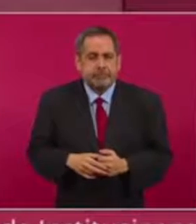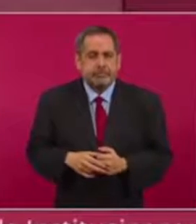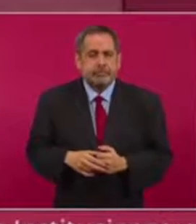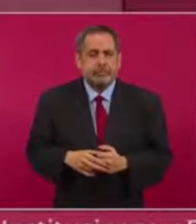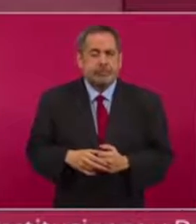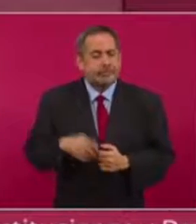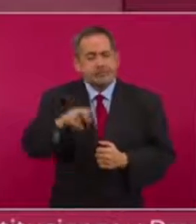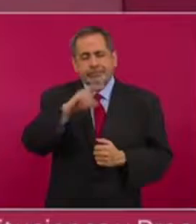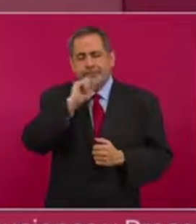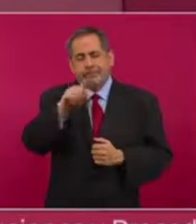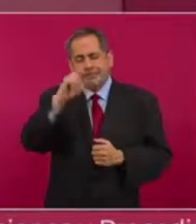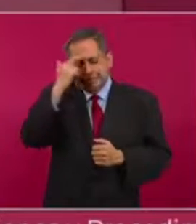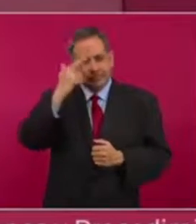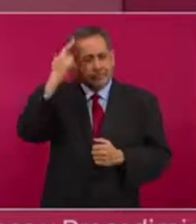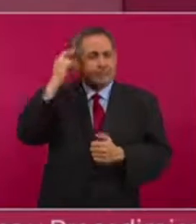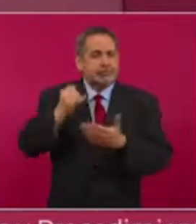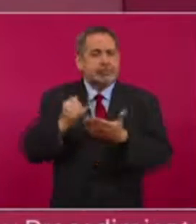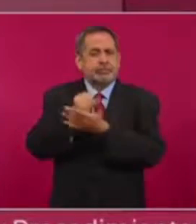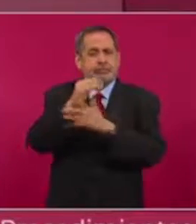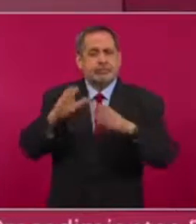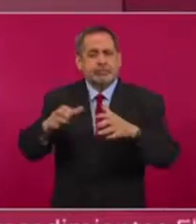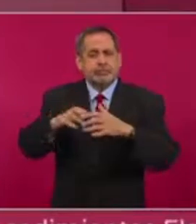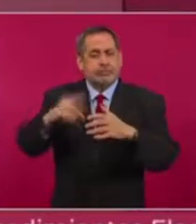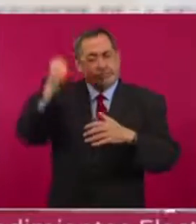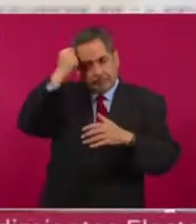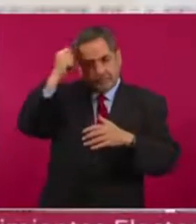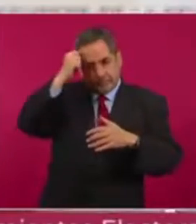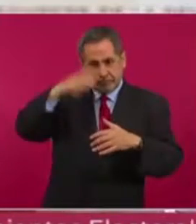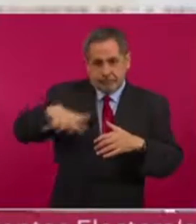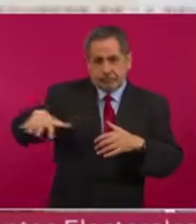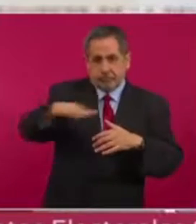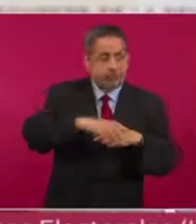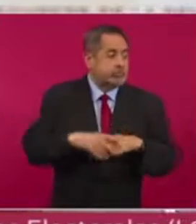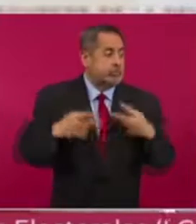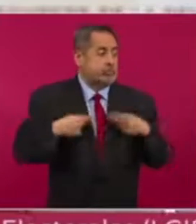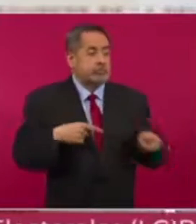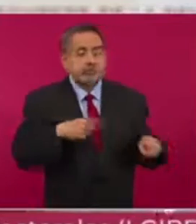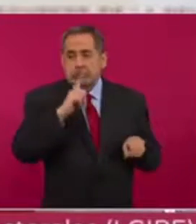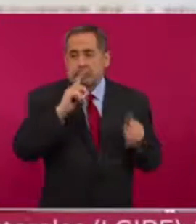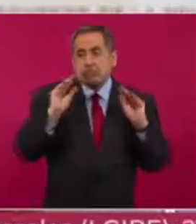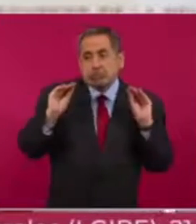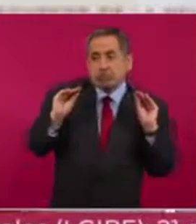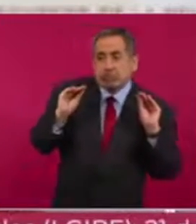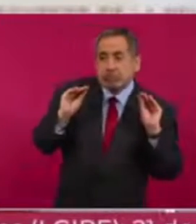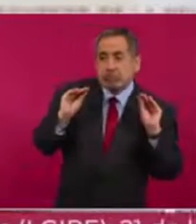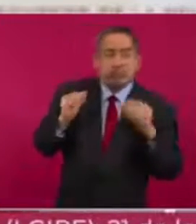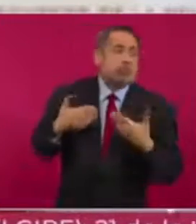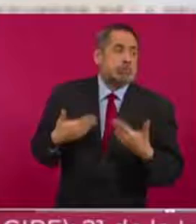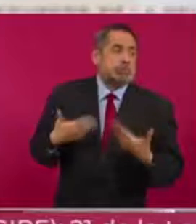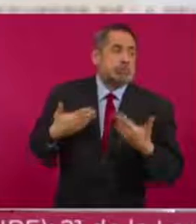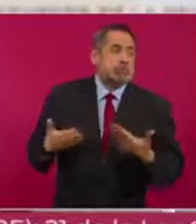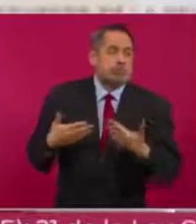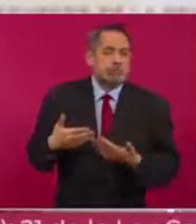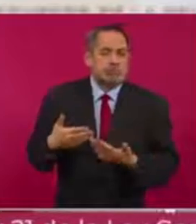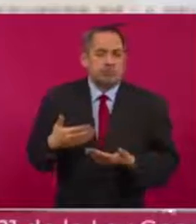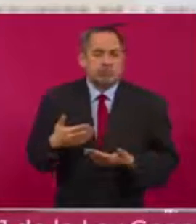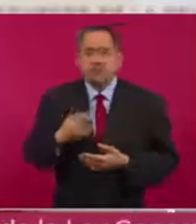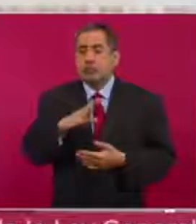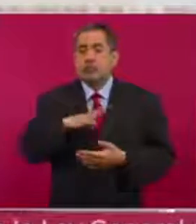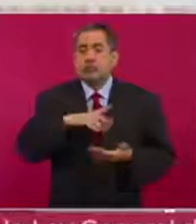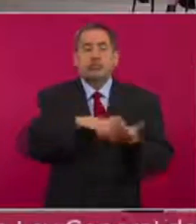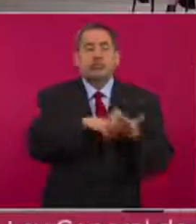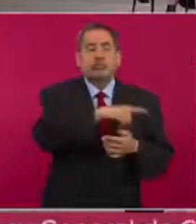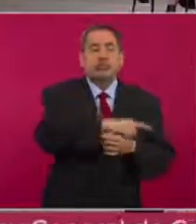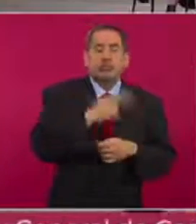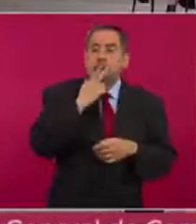se decidió construir el aeropuerto en el lago de Texcoco, de secar el lago, no había ambientalismo, ahí no